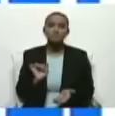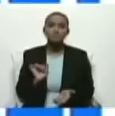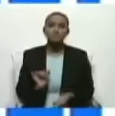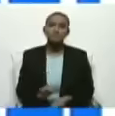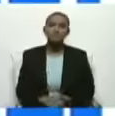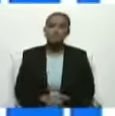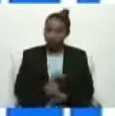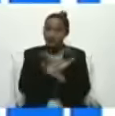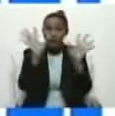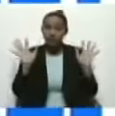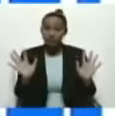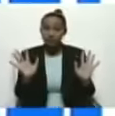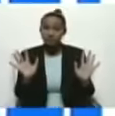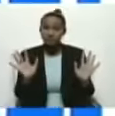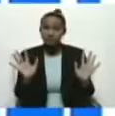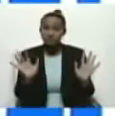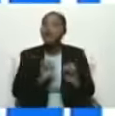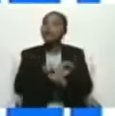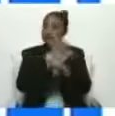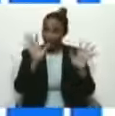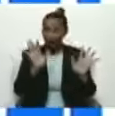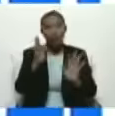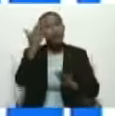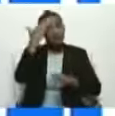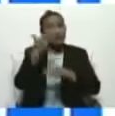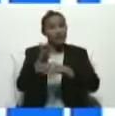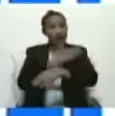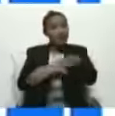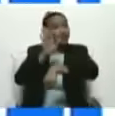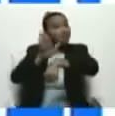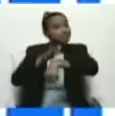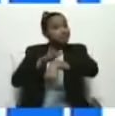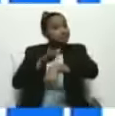¿Les queda claro? ¿Están advertidos?